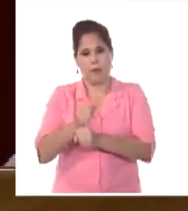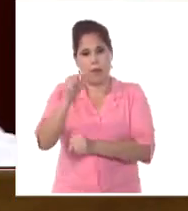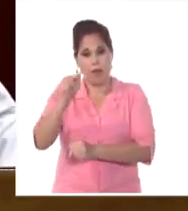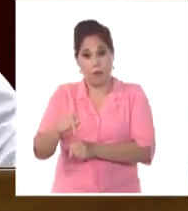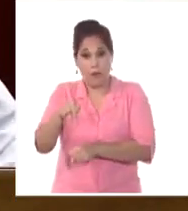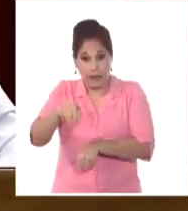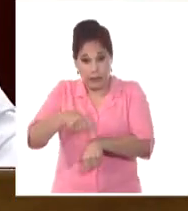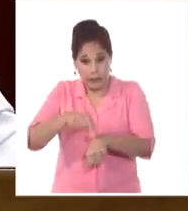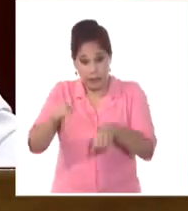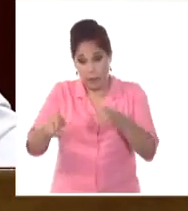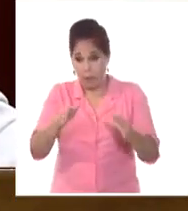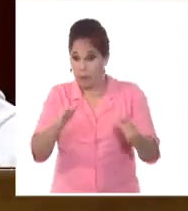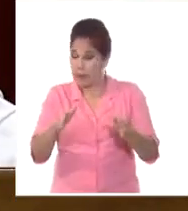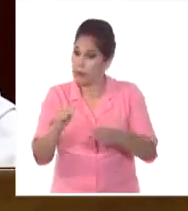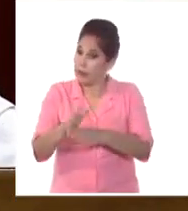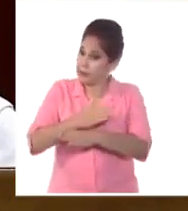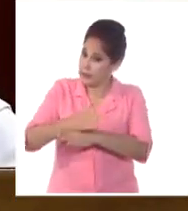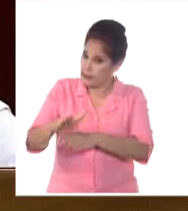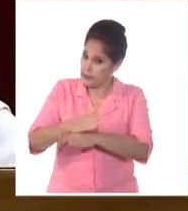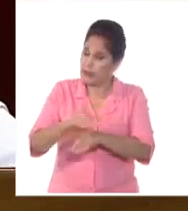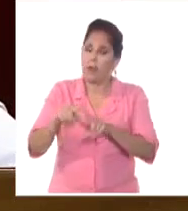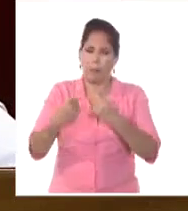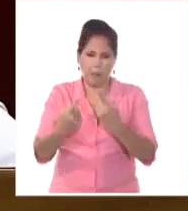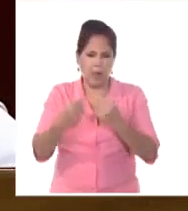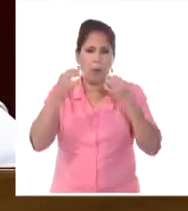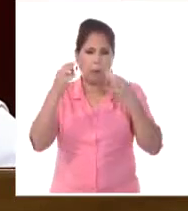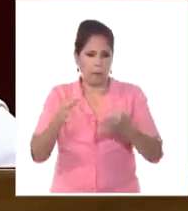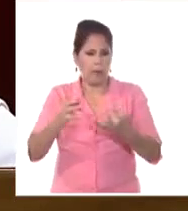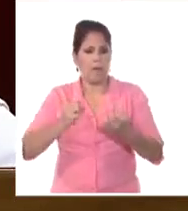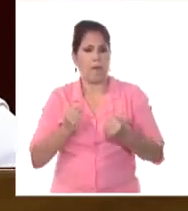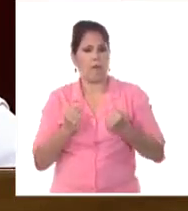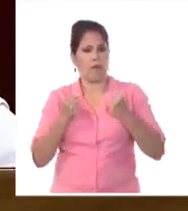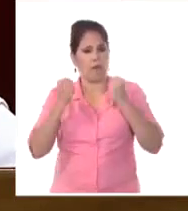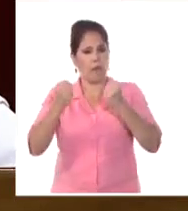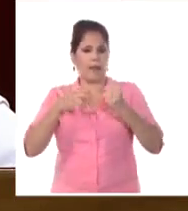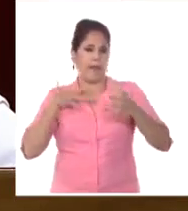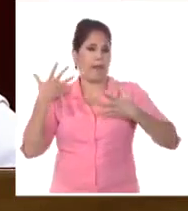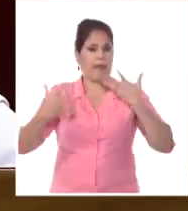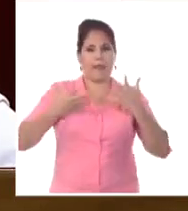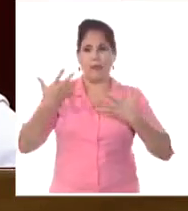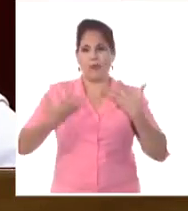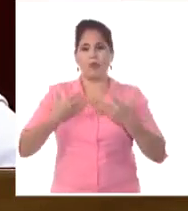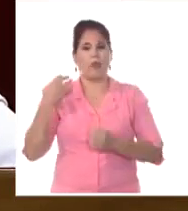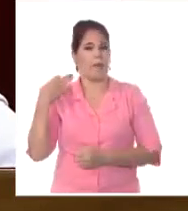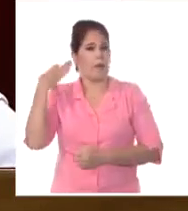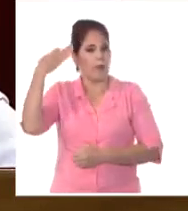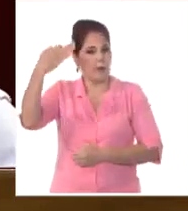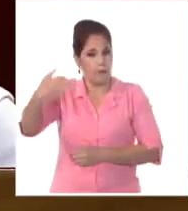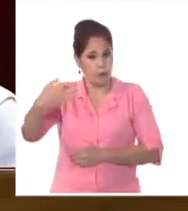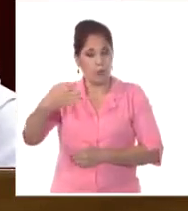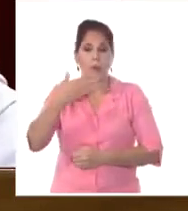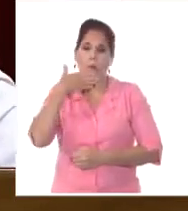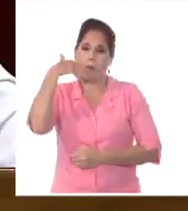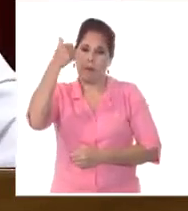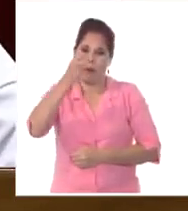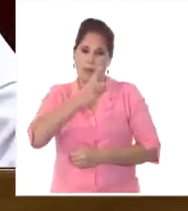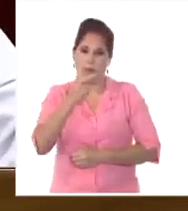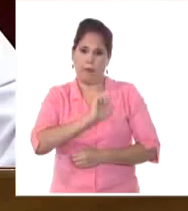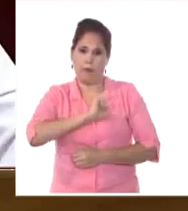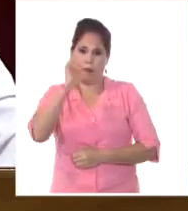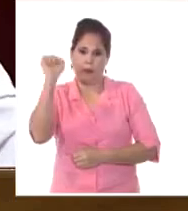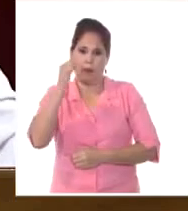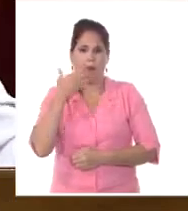esta ocasión de manera diferente, pero con el mismo espíritu, entusiasmo y fe inquebrantable en la victoria.